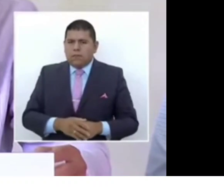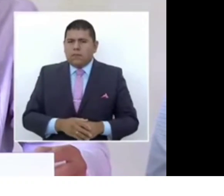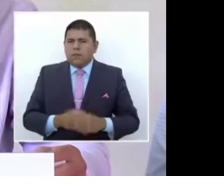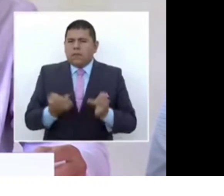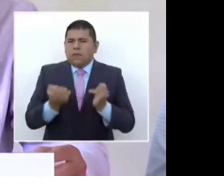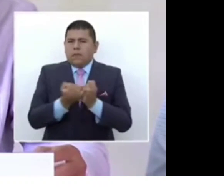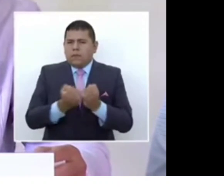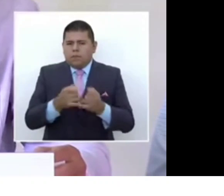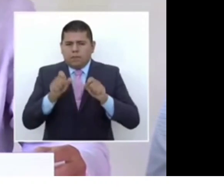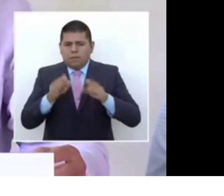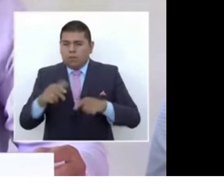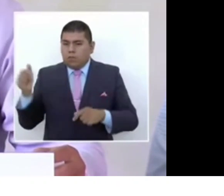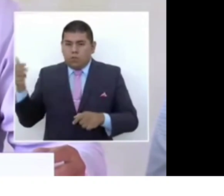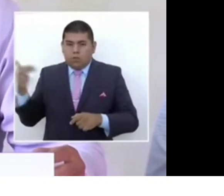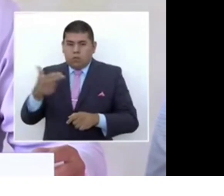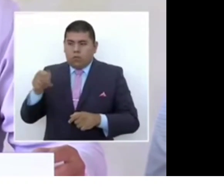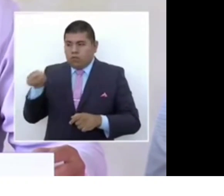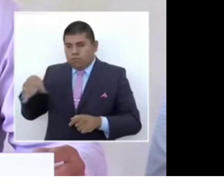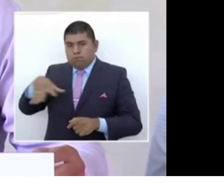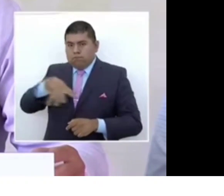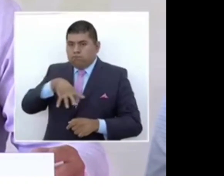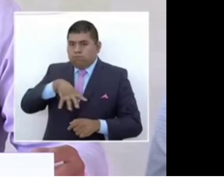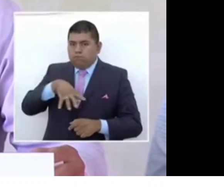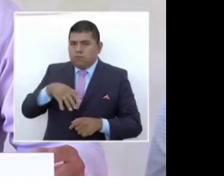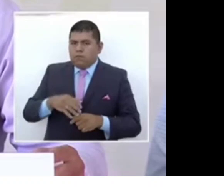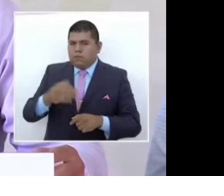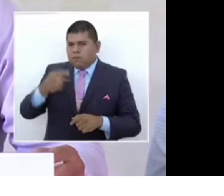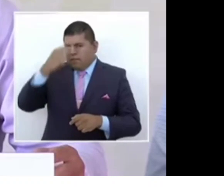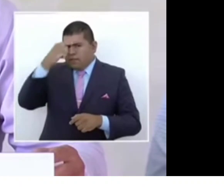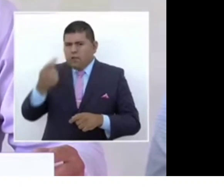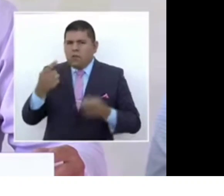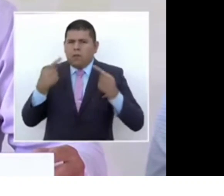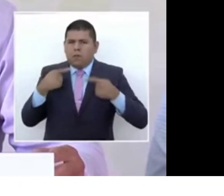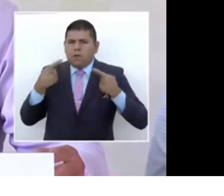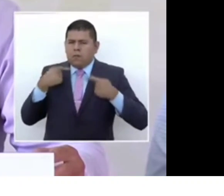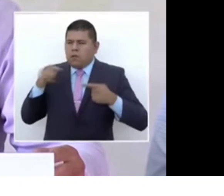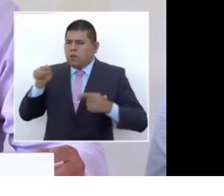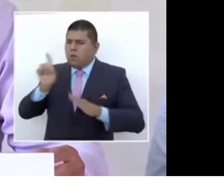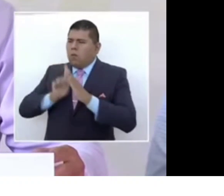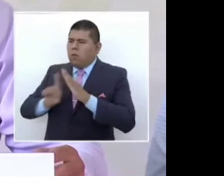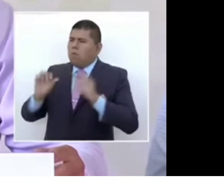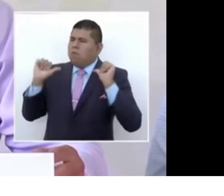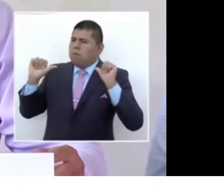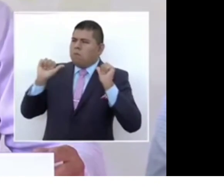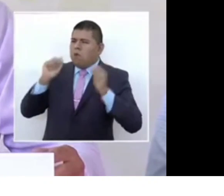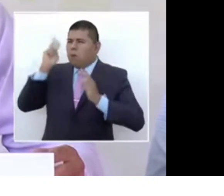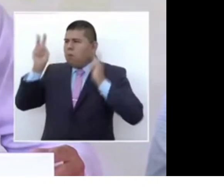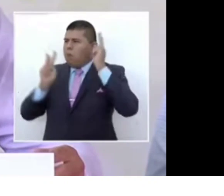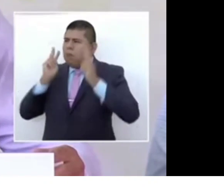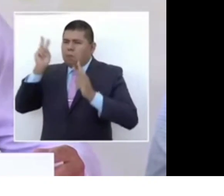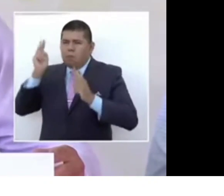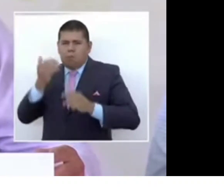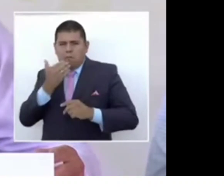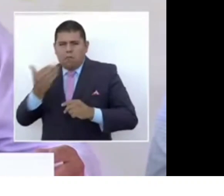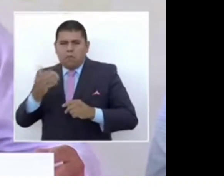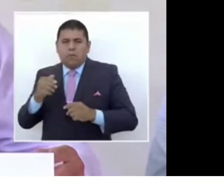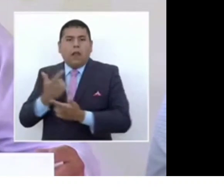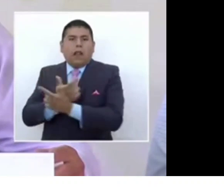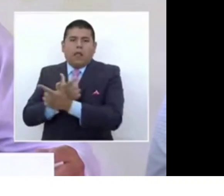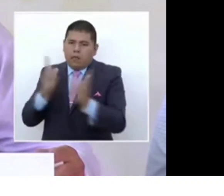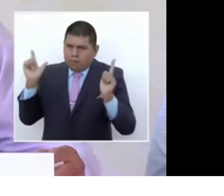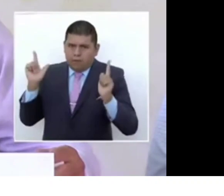Va a haber ahí un hotel también para que la gente pueda disfrutar de este espacio público,